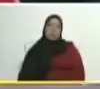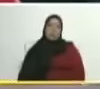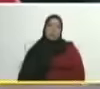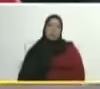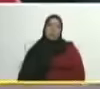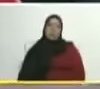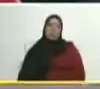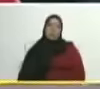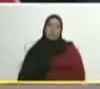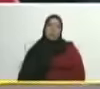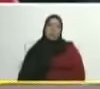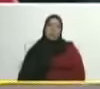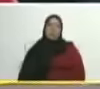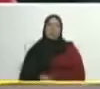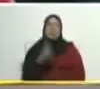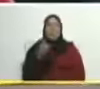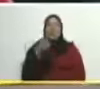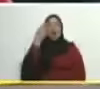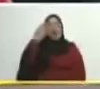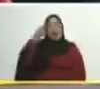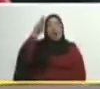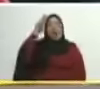que se había ido a Cuba.